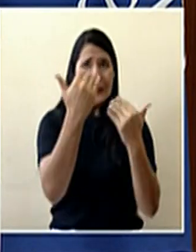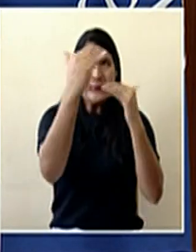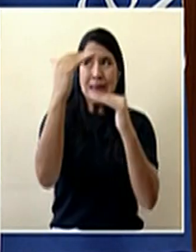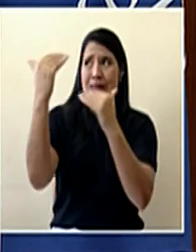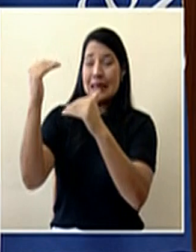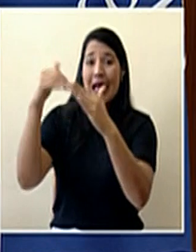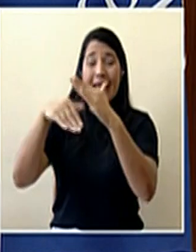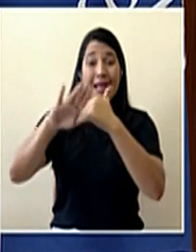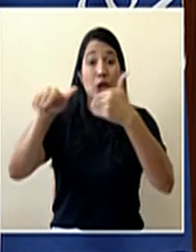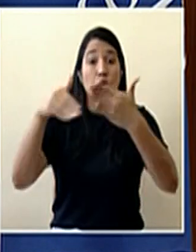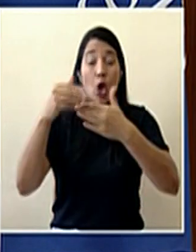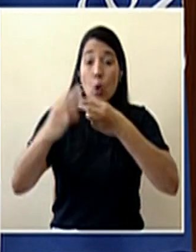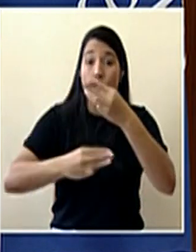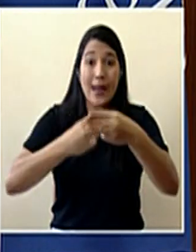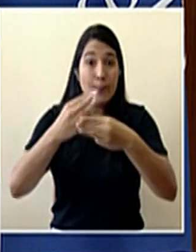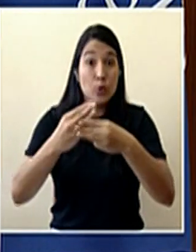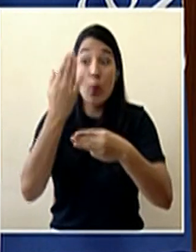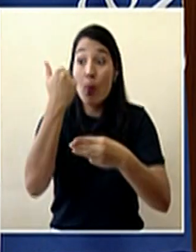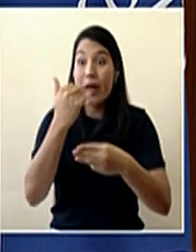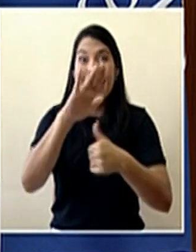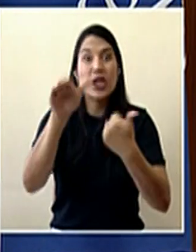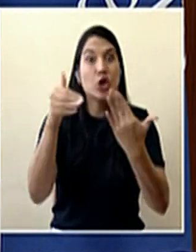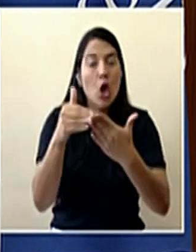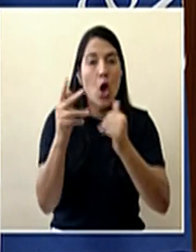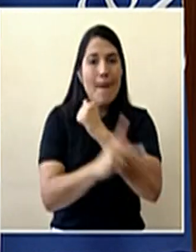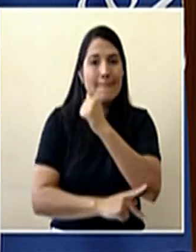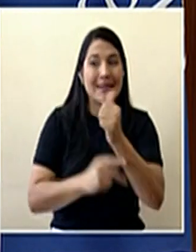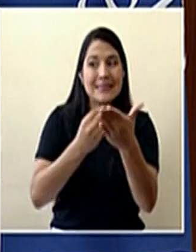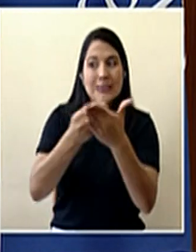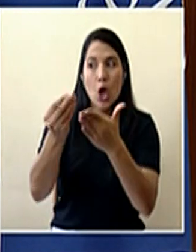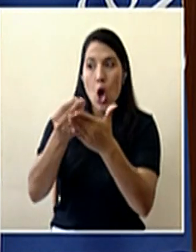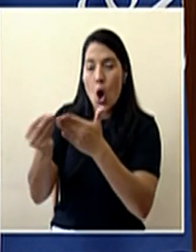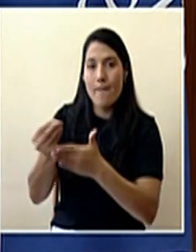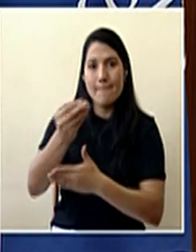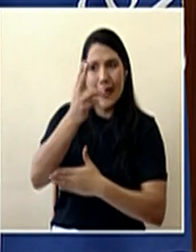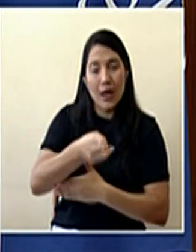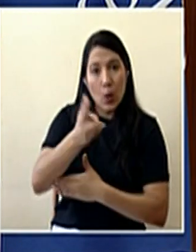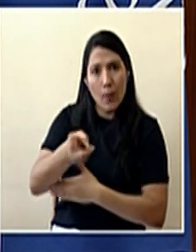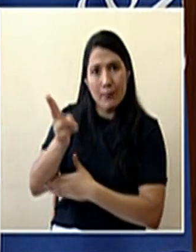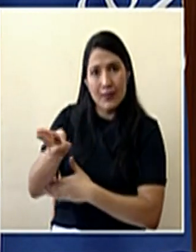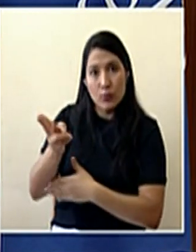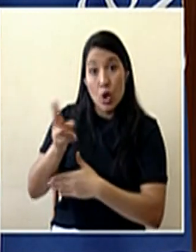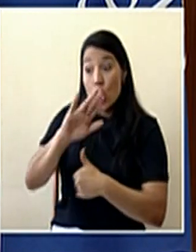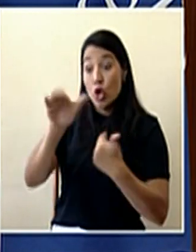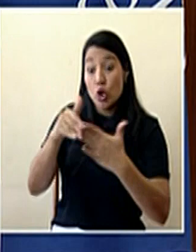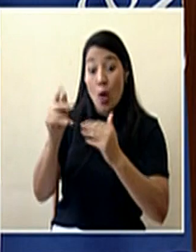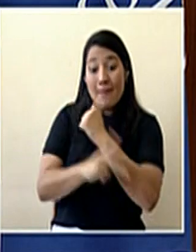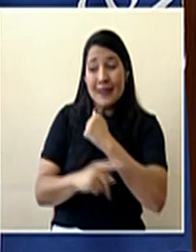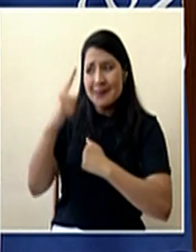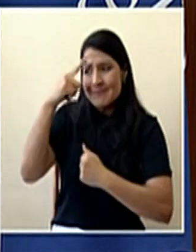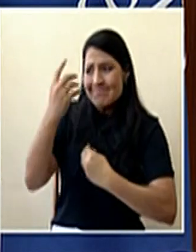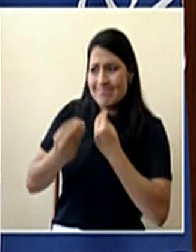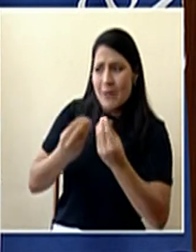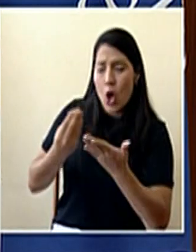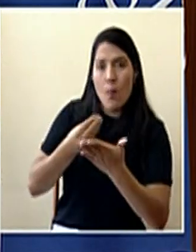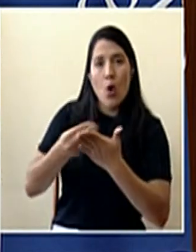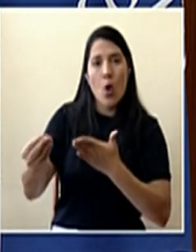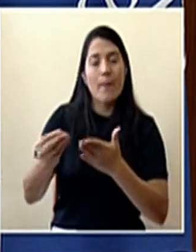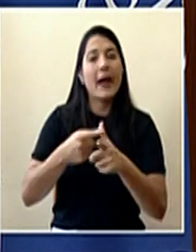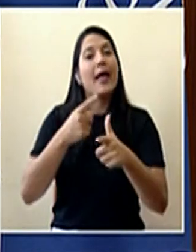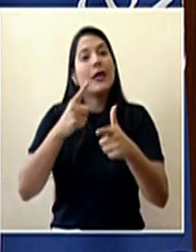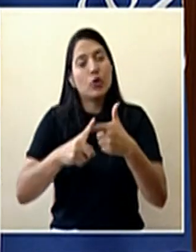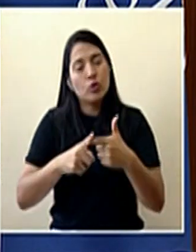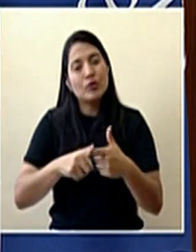mundo está viendo a ver cómo se aprovisiona más bien de este tipo de pruebas y la demanda es altísima, así que también tenemos que